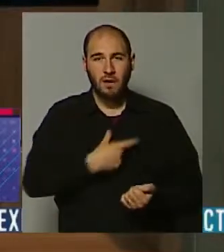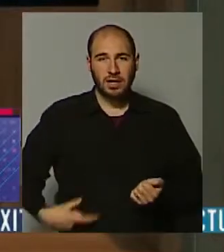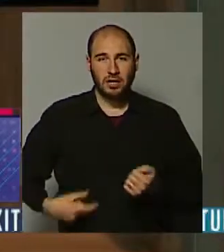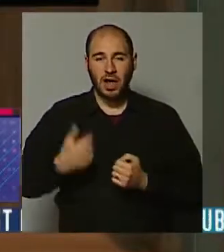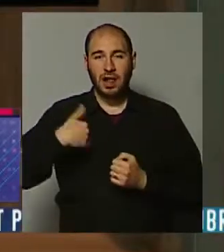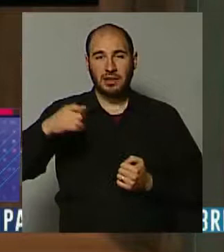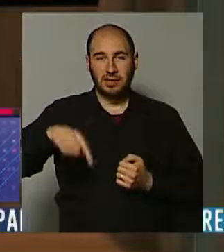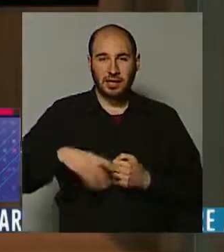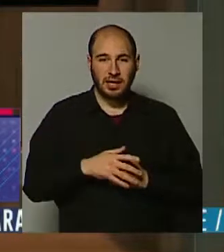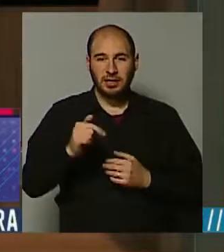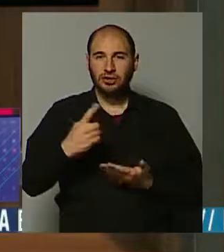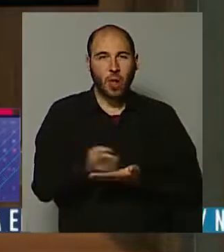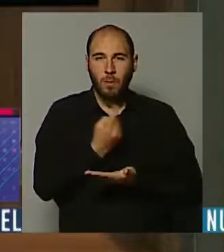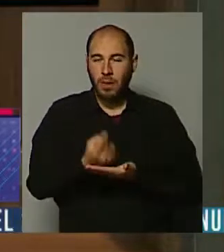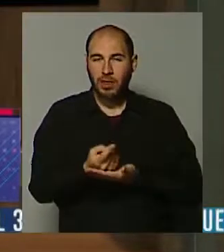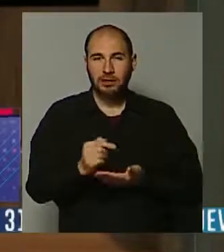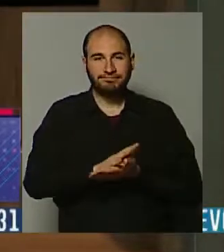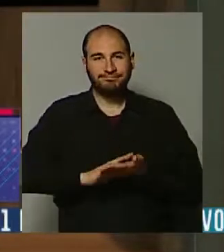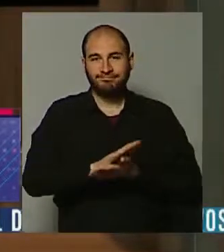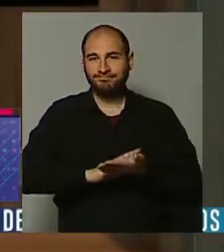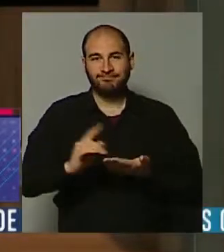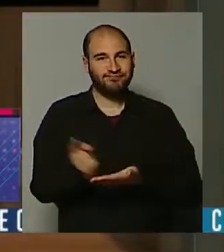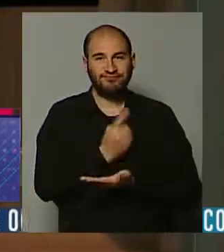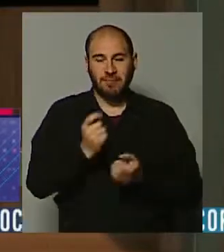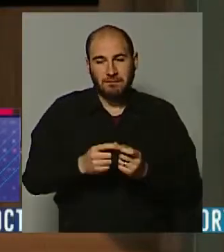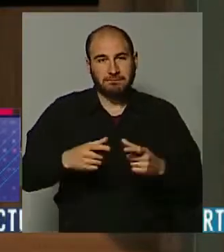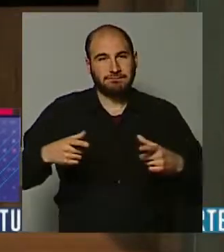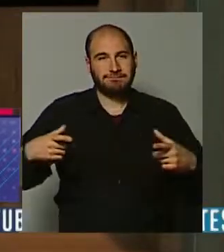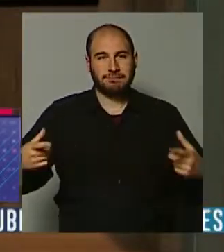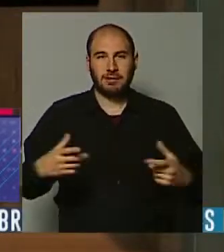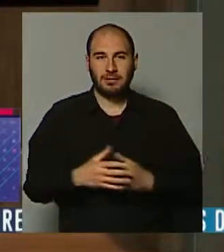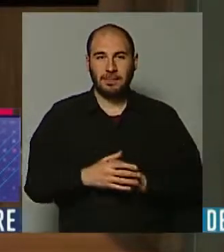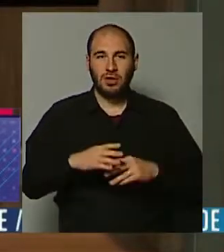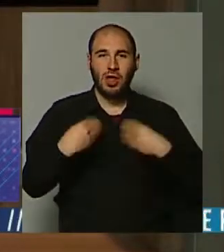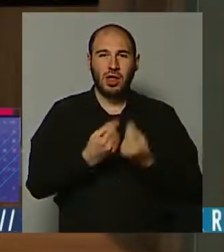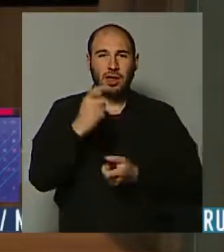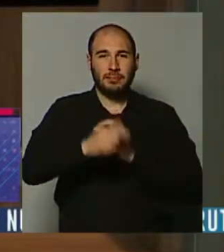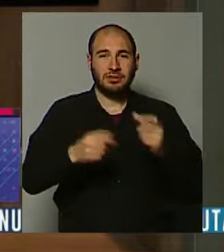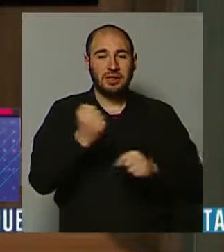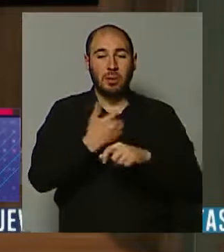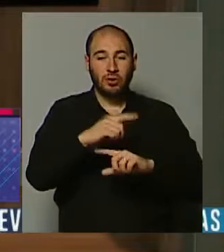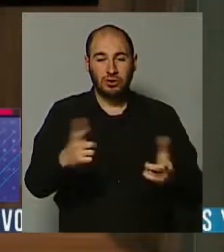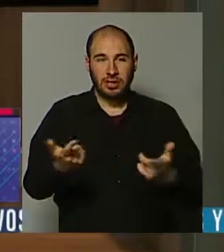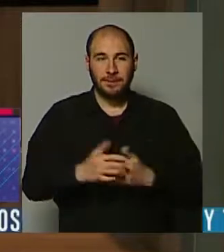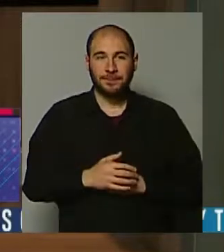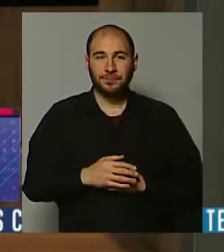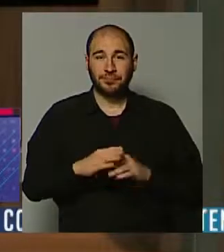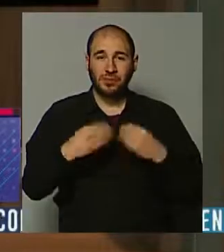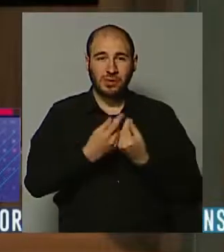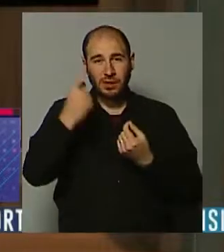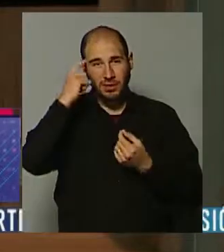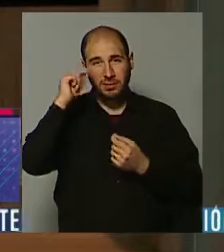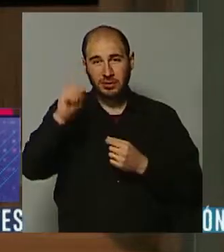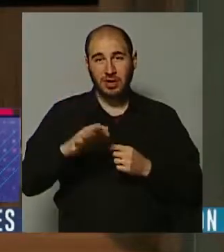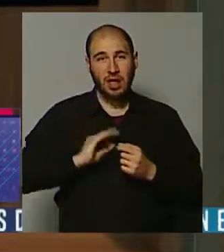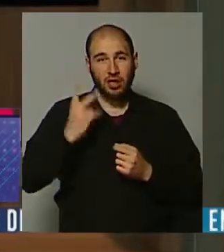de nuestro país que no ha logrado justamente evitar que se acreciente la cantidad de gente que se queda sin trabajo, habla del más del 10%